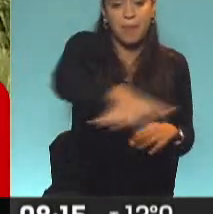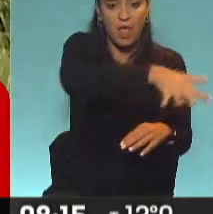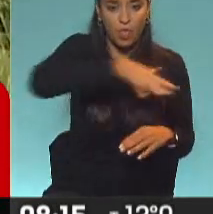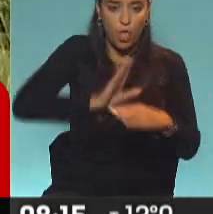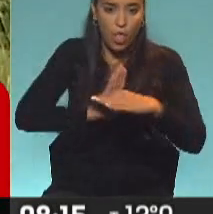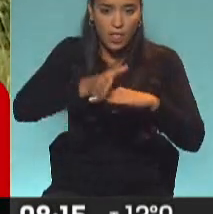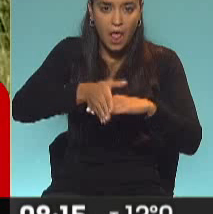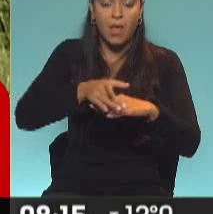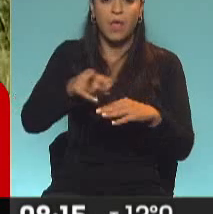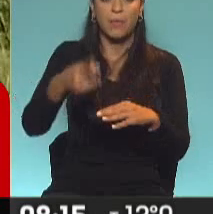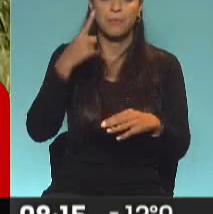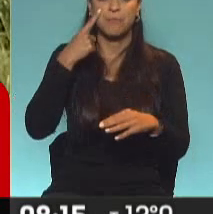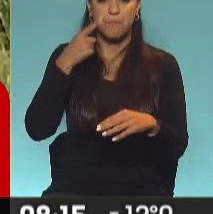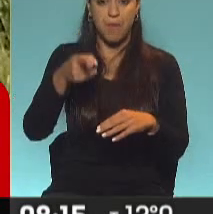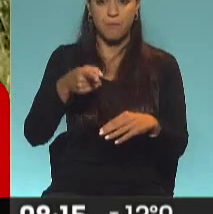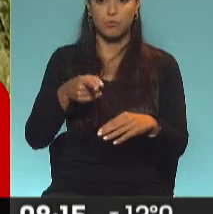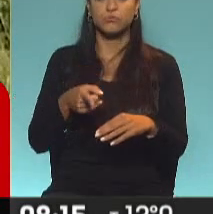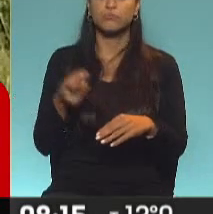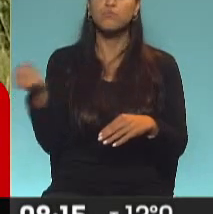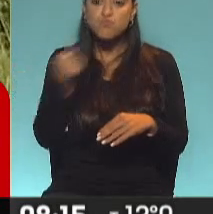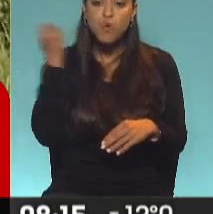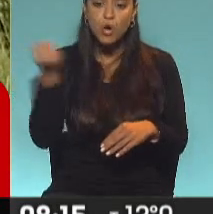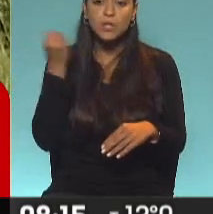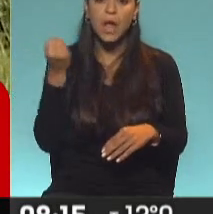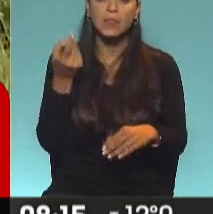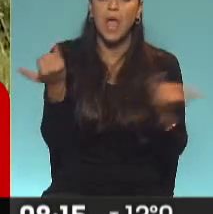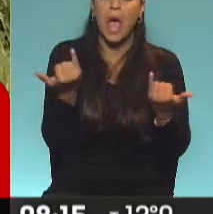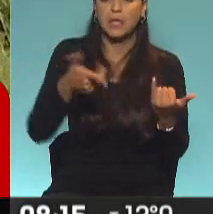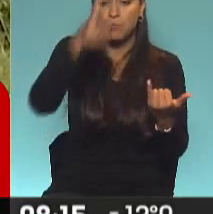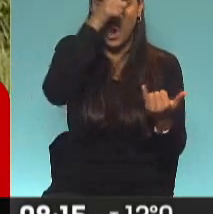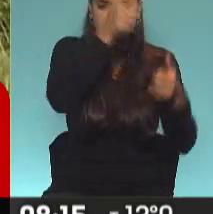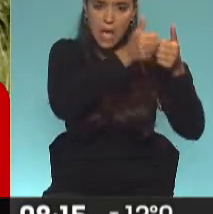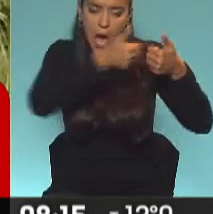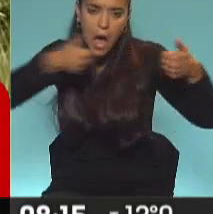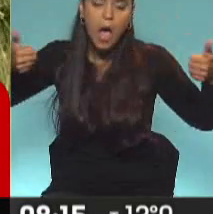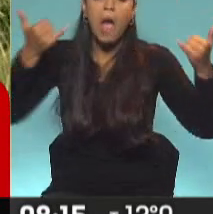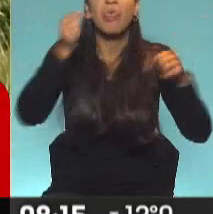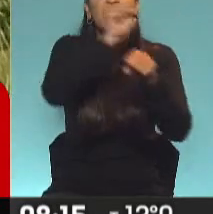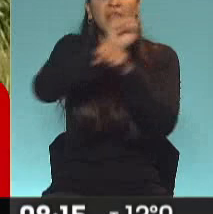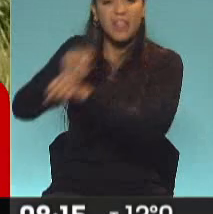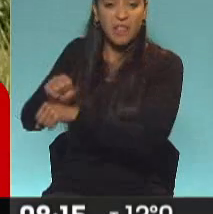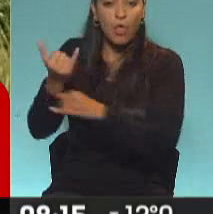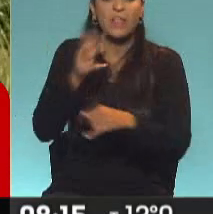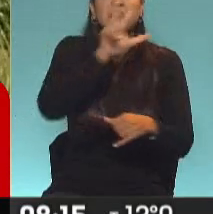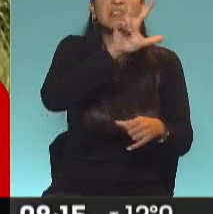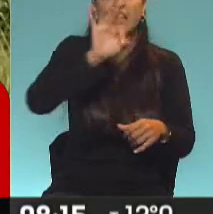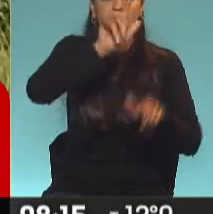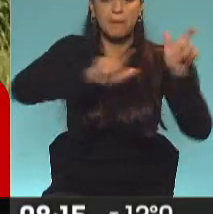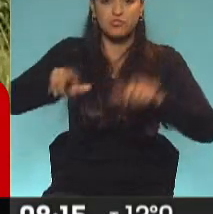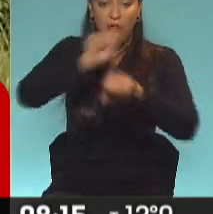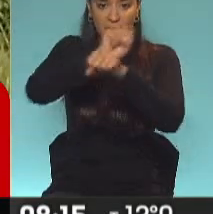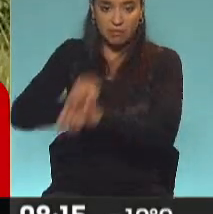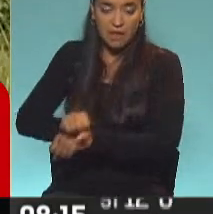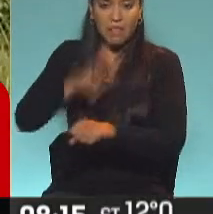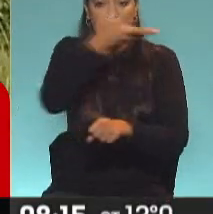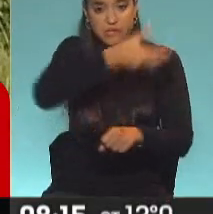Allí vemos, y Silvia, importante presencia policial y hablábamos de detenidos. Ya por lo menos hay 30 detenidos, están siendo trasladados